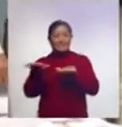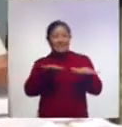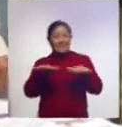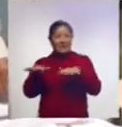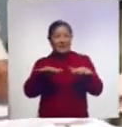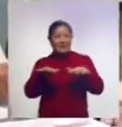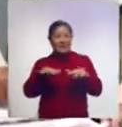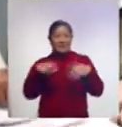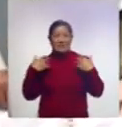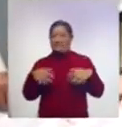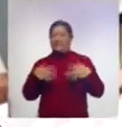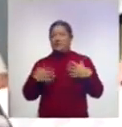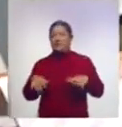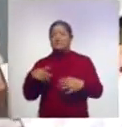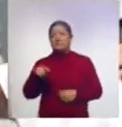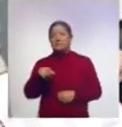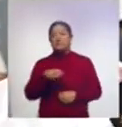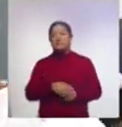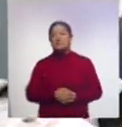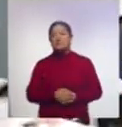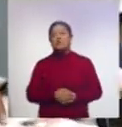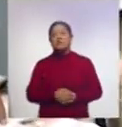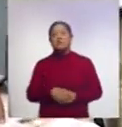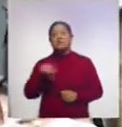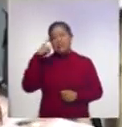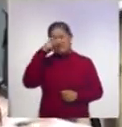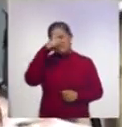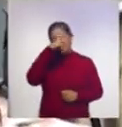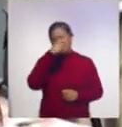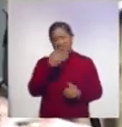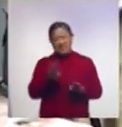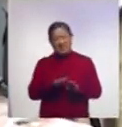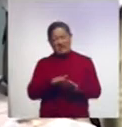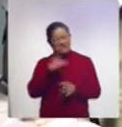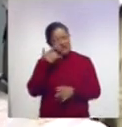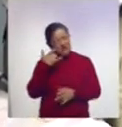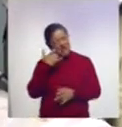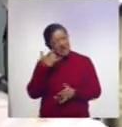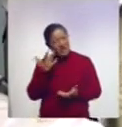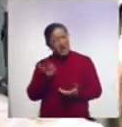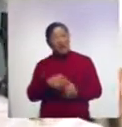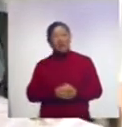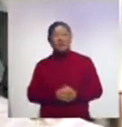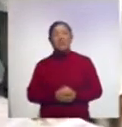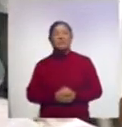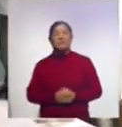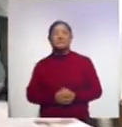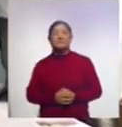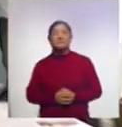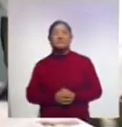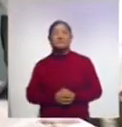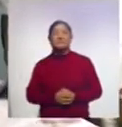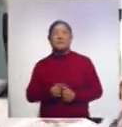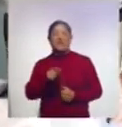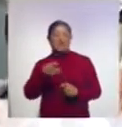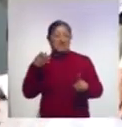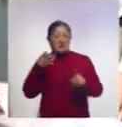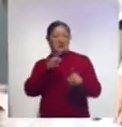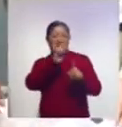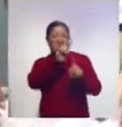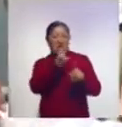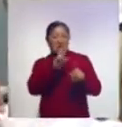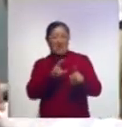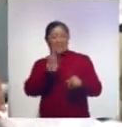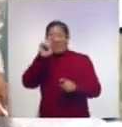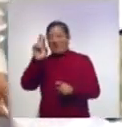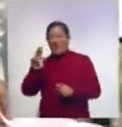muy singular, tuvo un comportamiento inusual, tuvo sobre todo una manera de afectar patrimonios